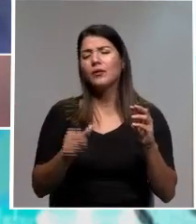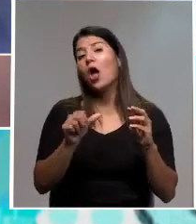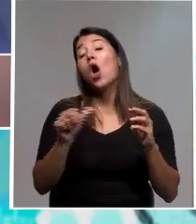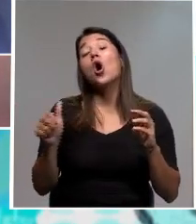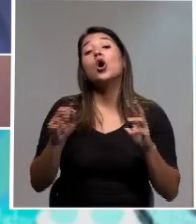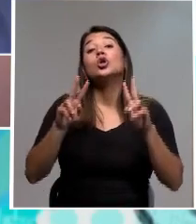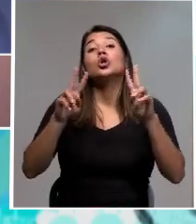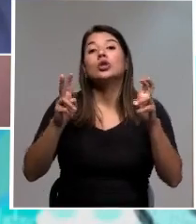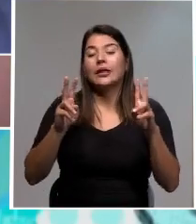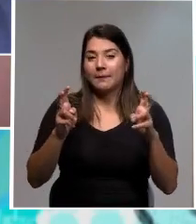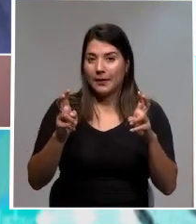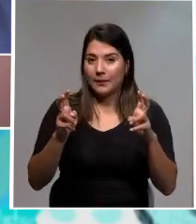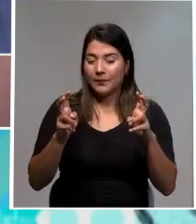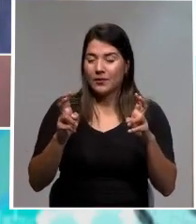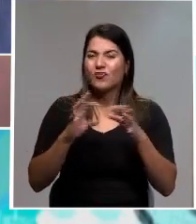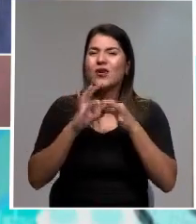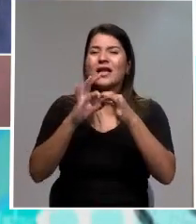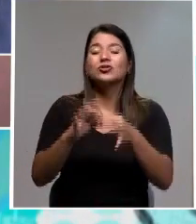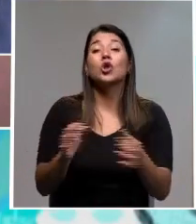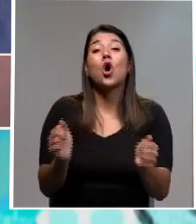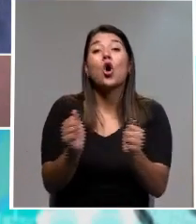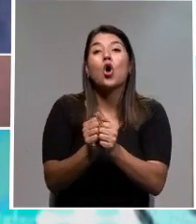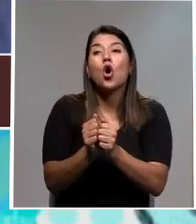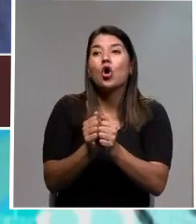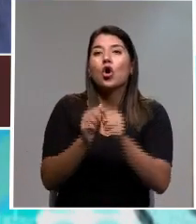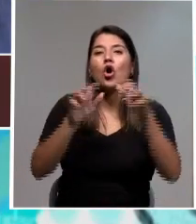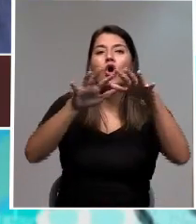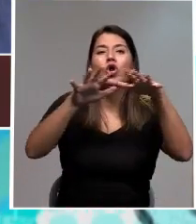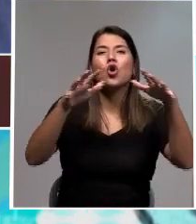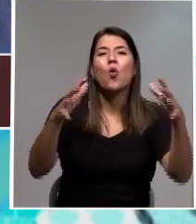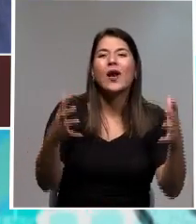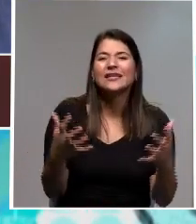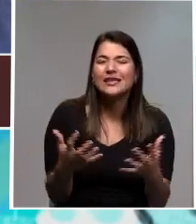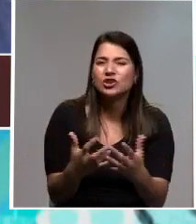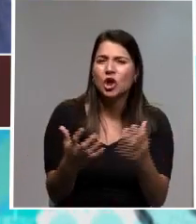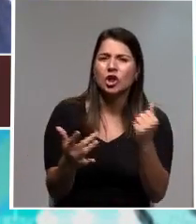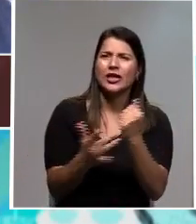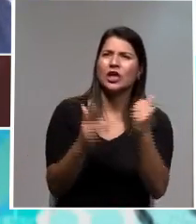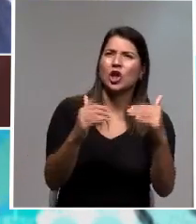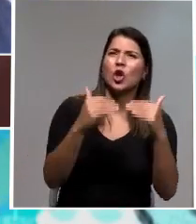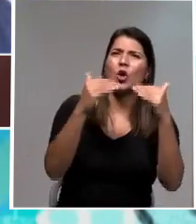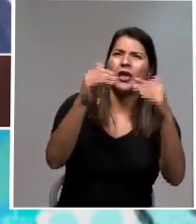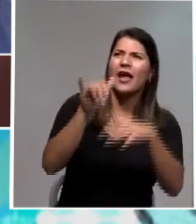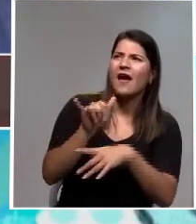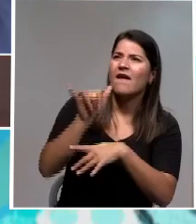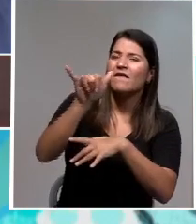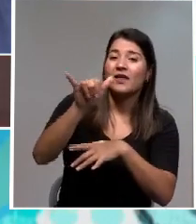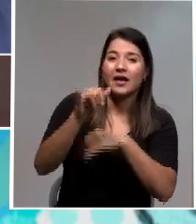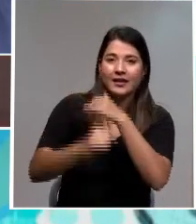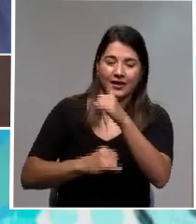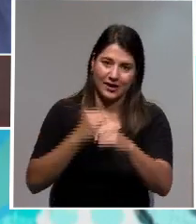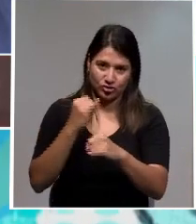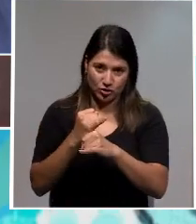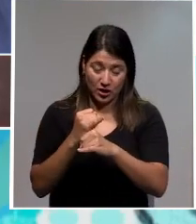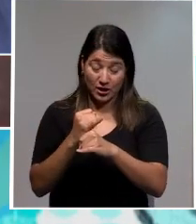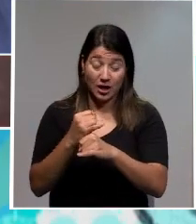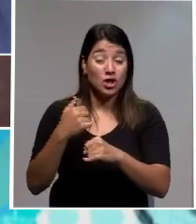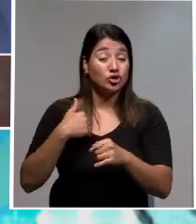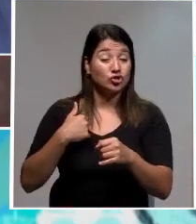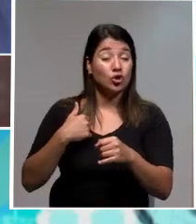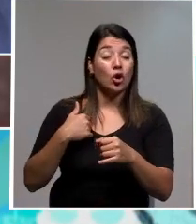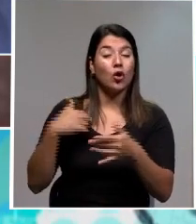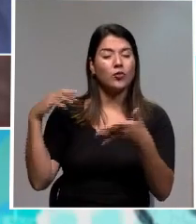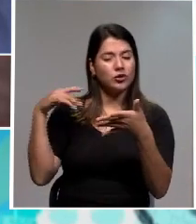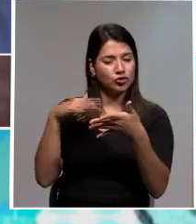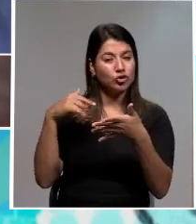tema tiene que ver con la globalización y los viajes internacionales. Cuando yo estudiaba, y yo comentaba